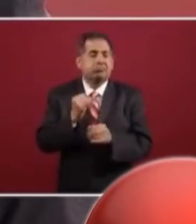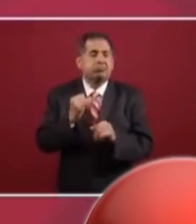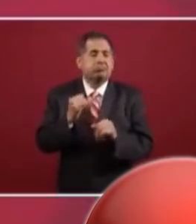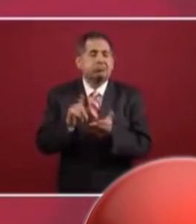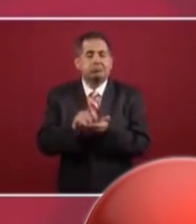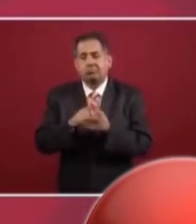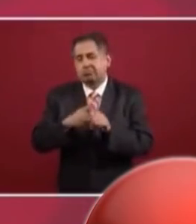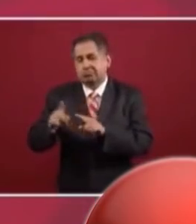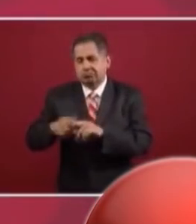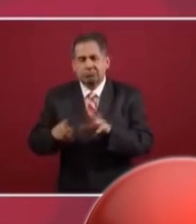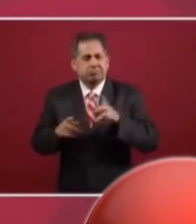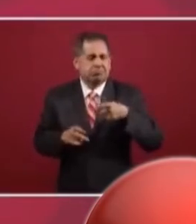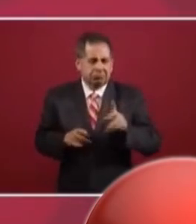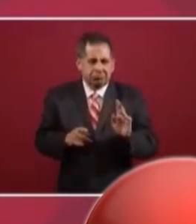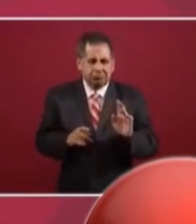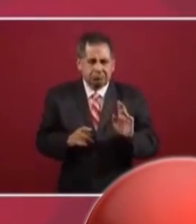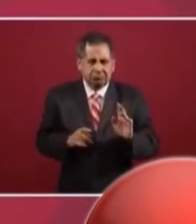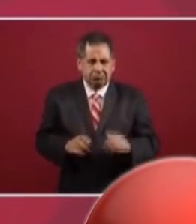Pero,